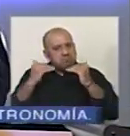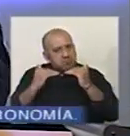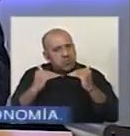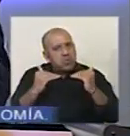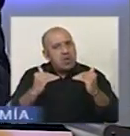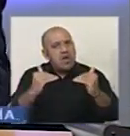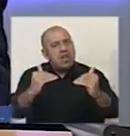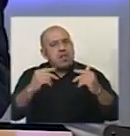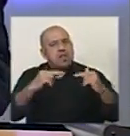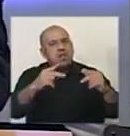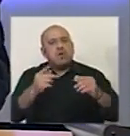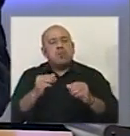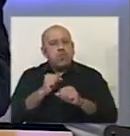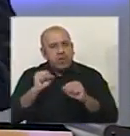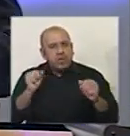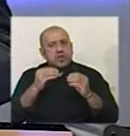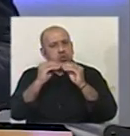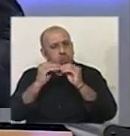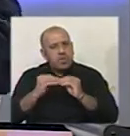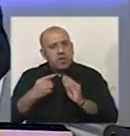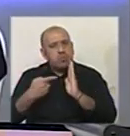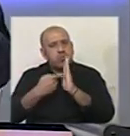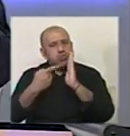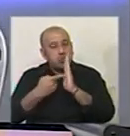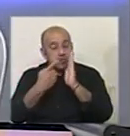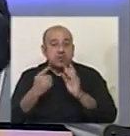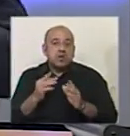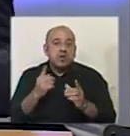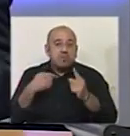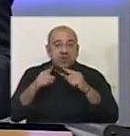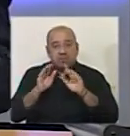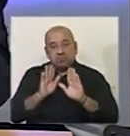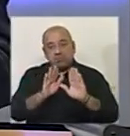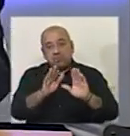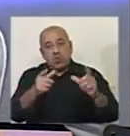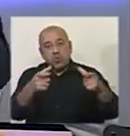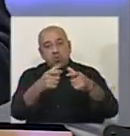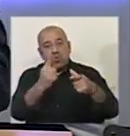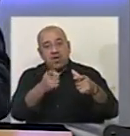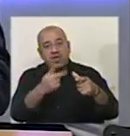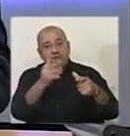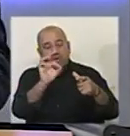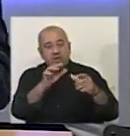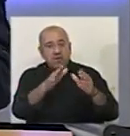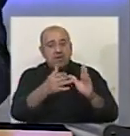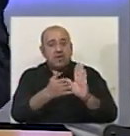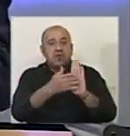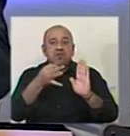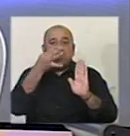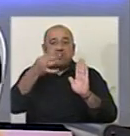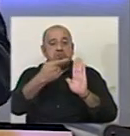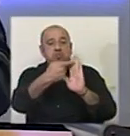hace sumar puntos. Creo que le fue bien, como digo, la cumbre tuvo su declaración, dentro de todo lavada, como decíamos,